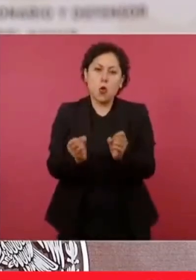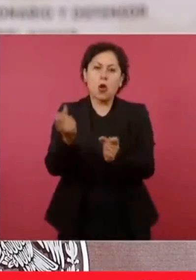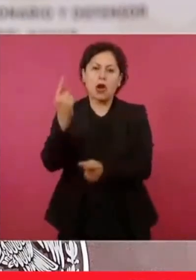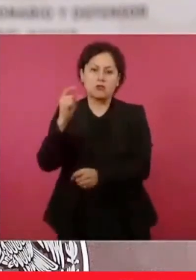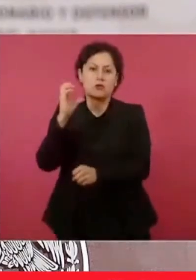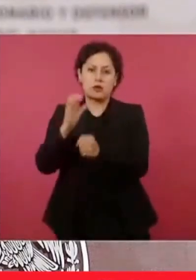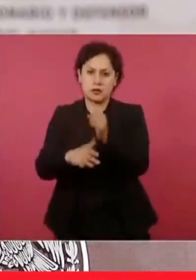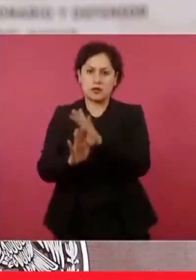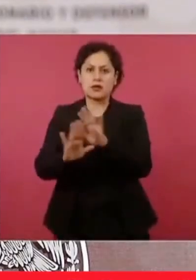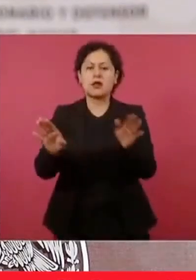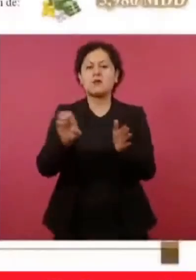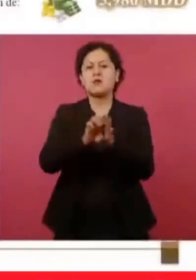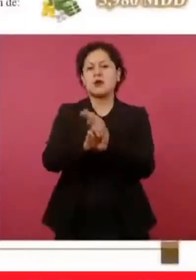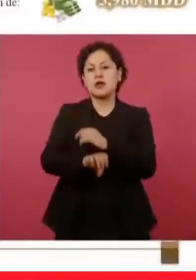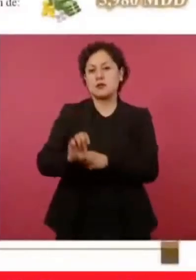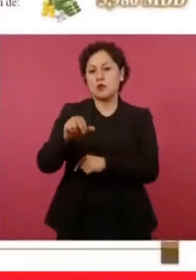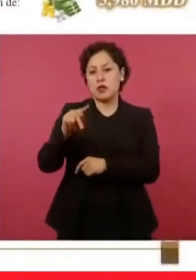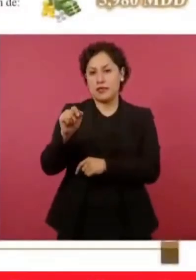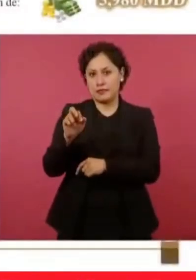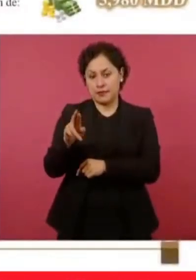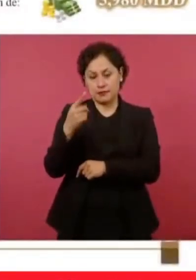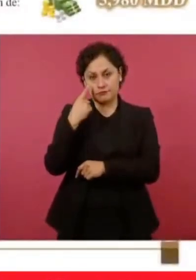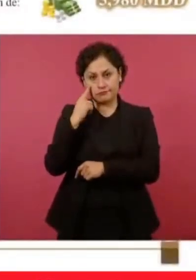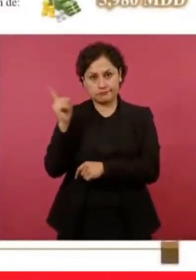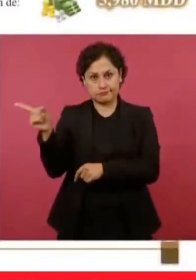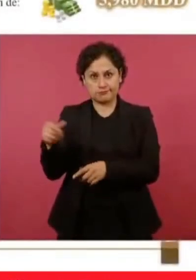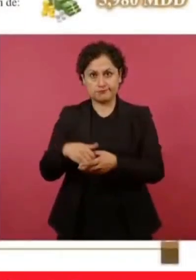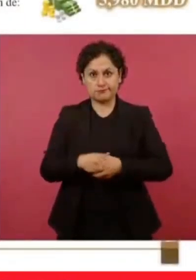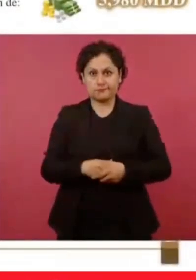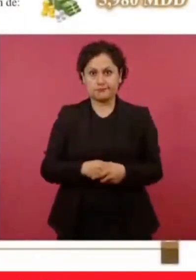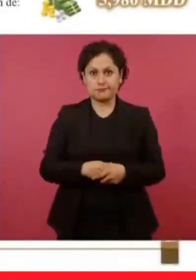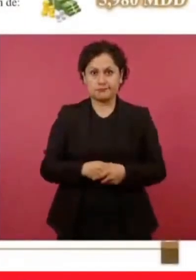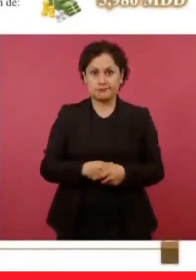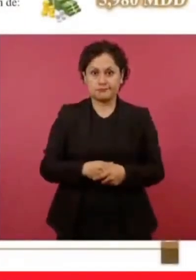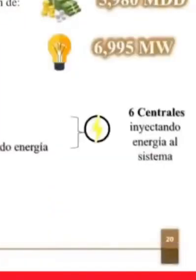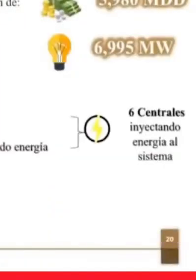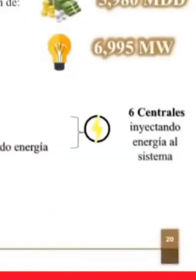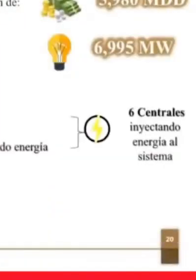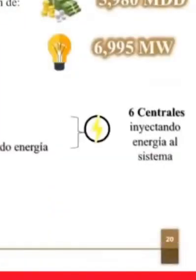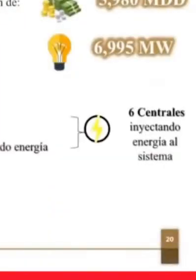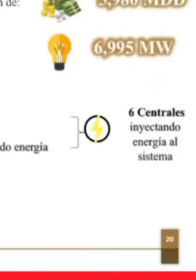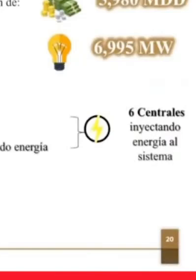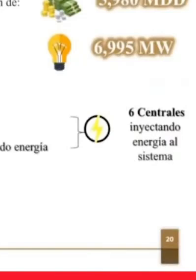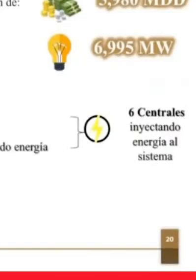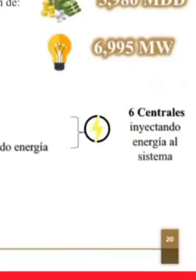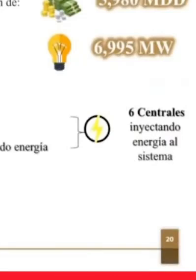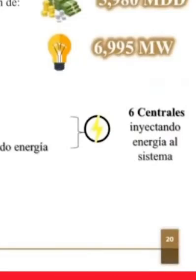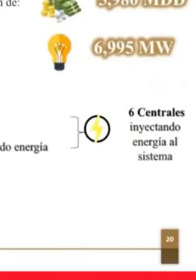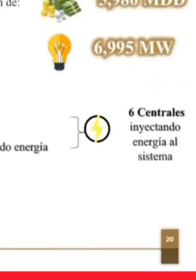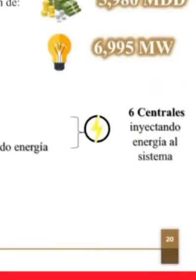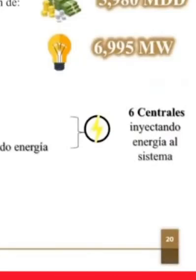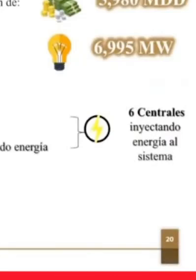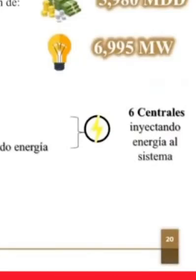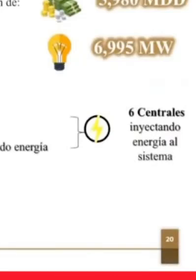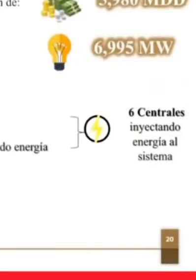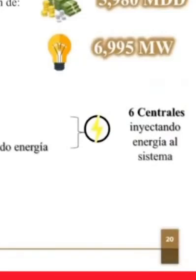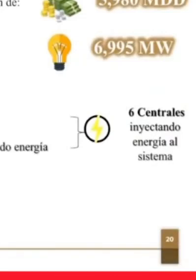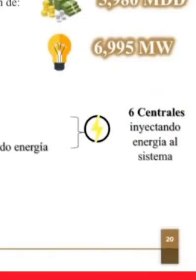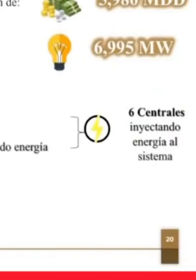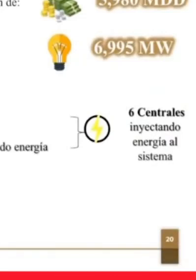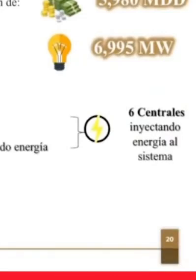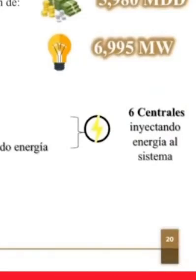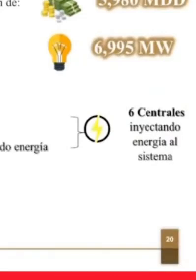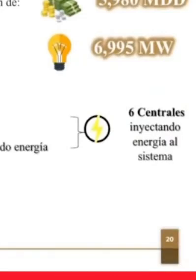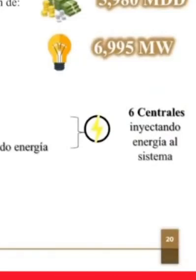de Mexicali Oriente, de Altar, de las aeronaves de González Ortega, que están ya inyectando energía al sistema de Baja California. Y